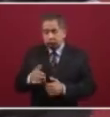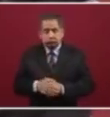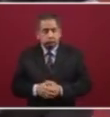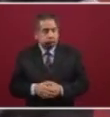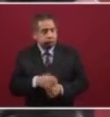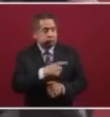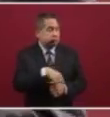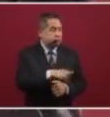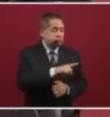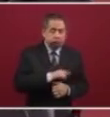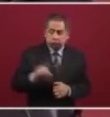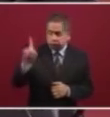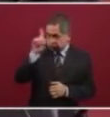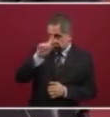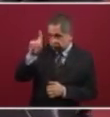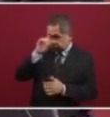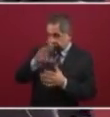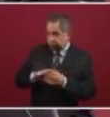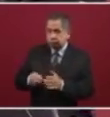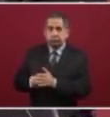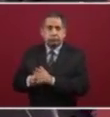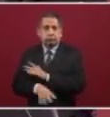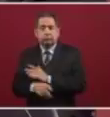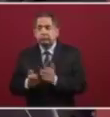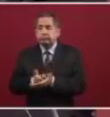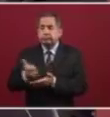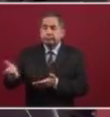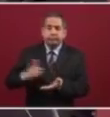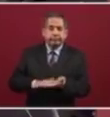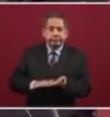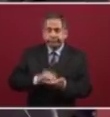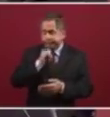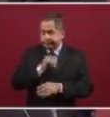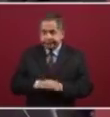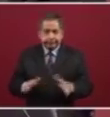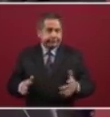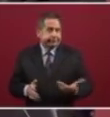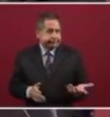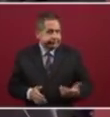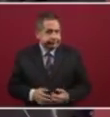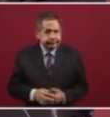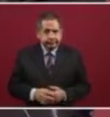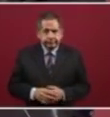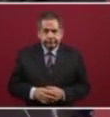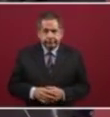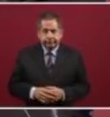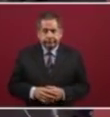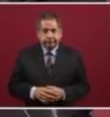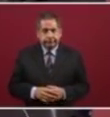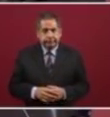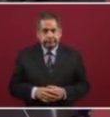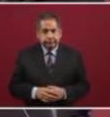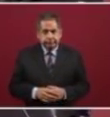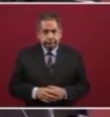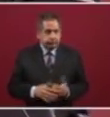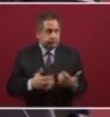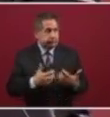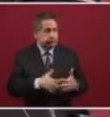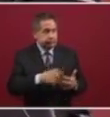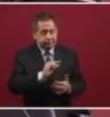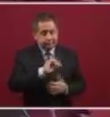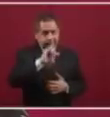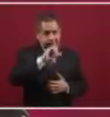asesorar para evadir impuestos a las de las grandes